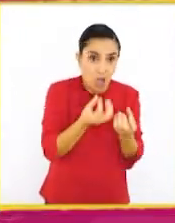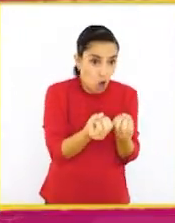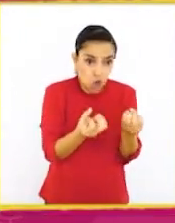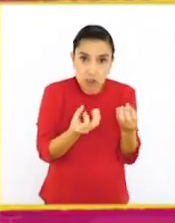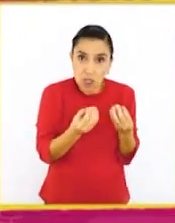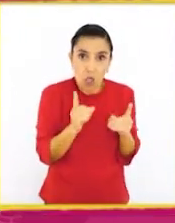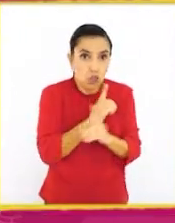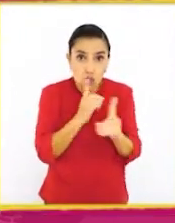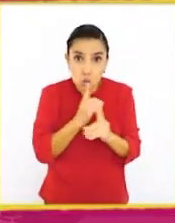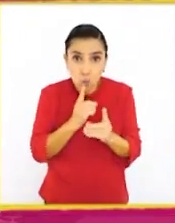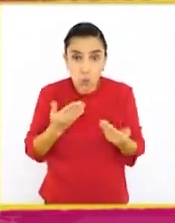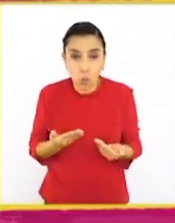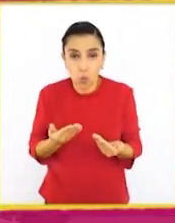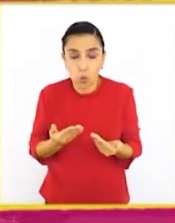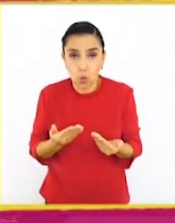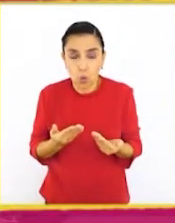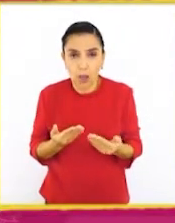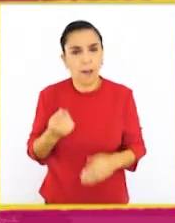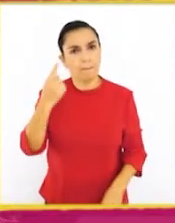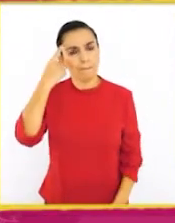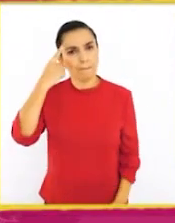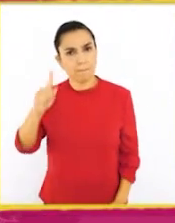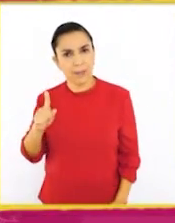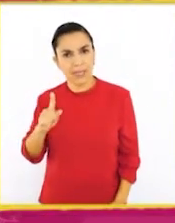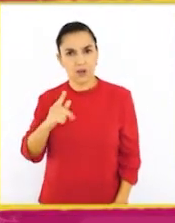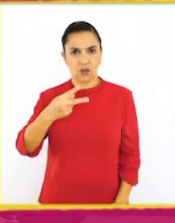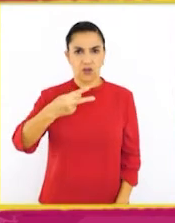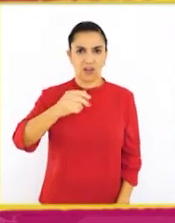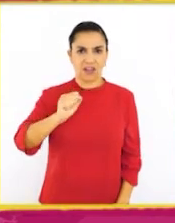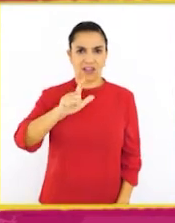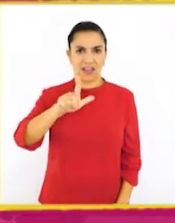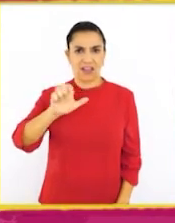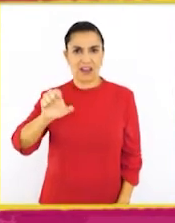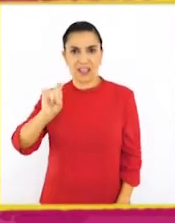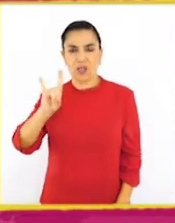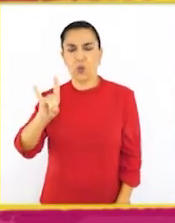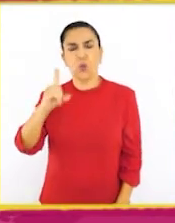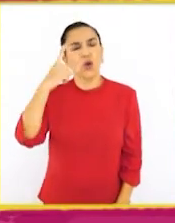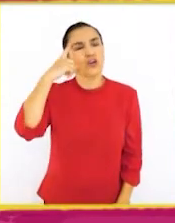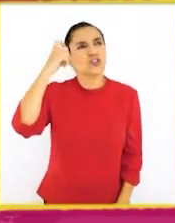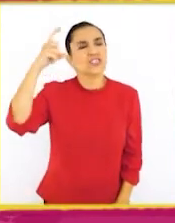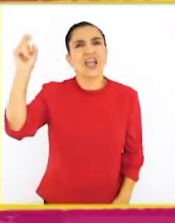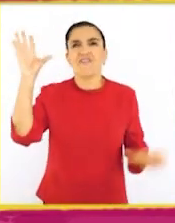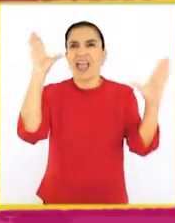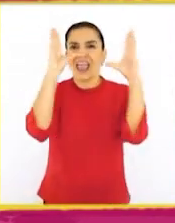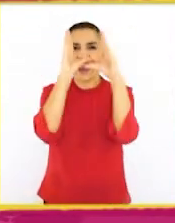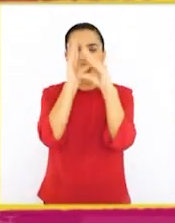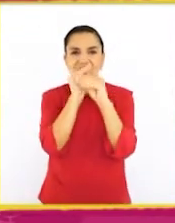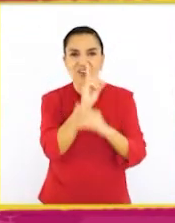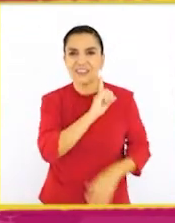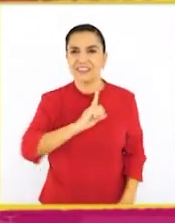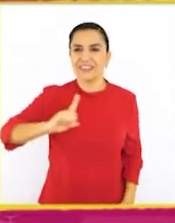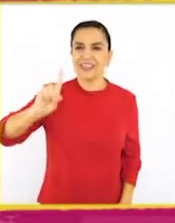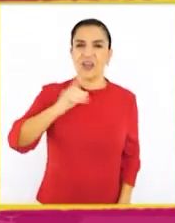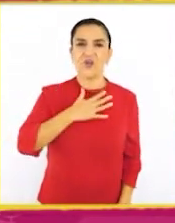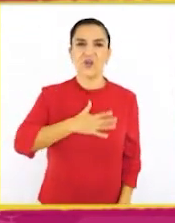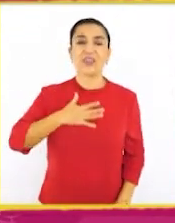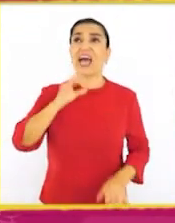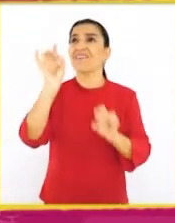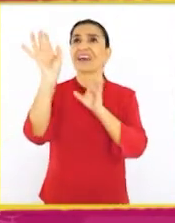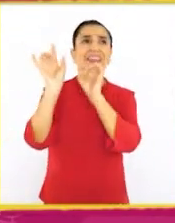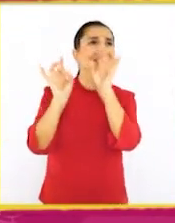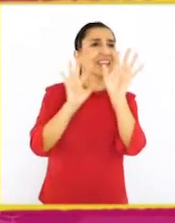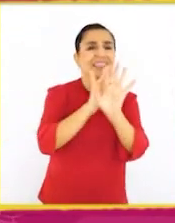crudos, pero un miembro de la tribu, Kaleu, soñaba con poder salir por la noche. Le encantaba el